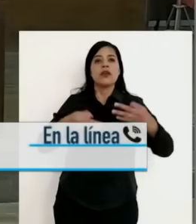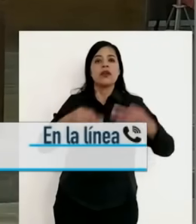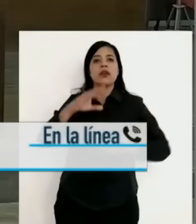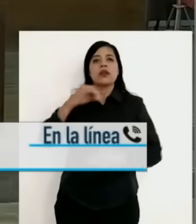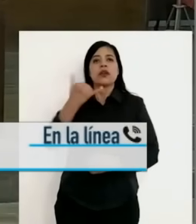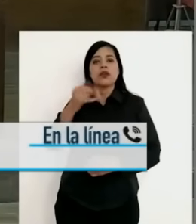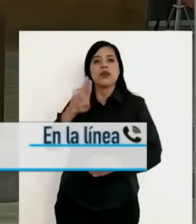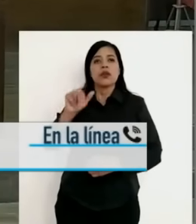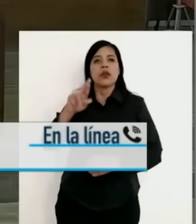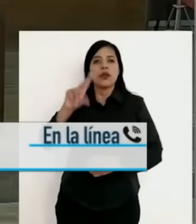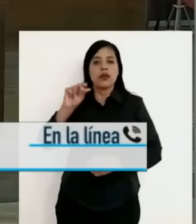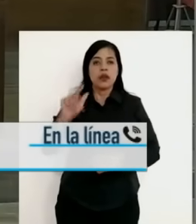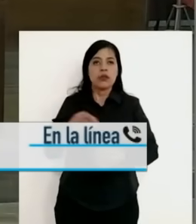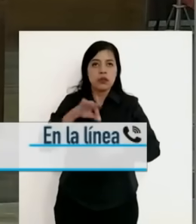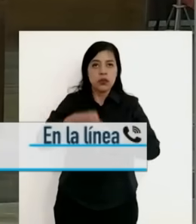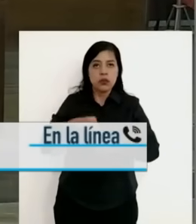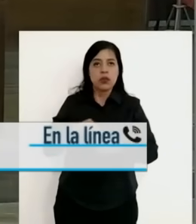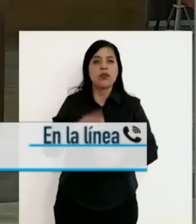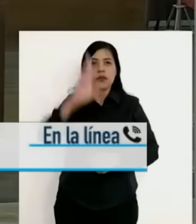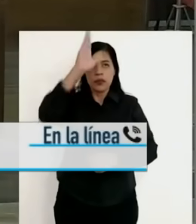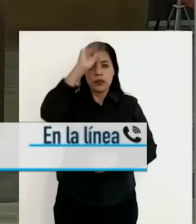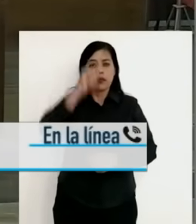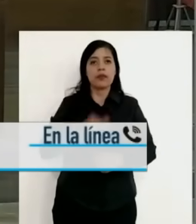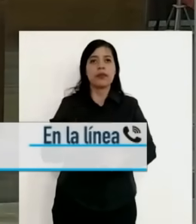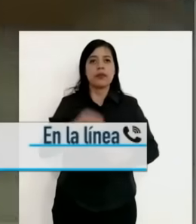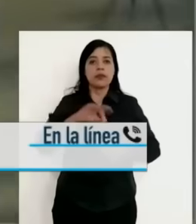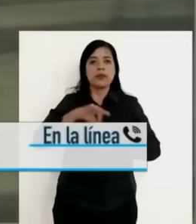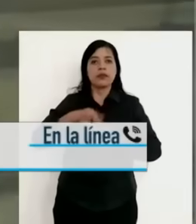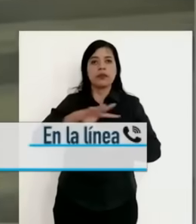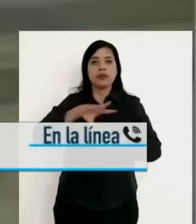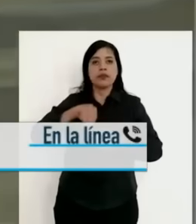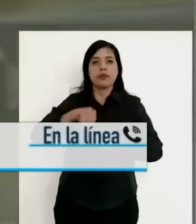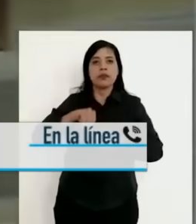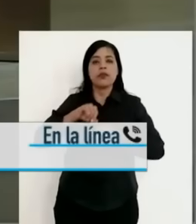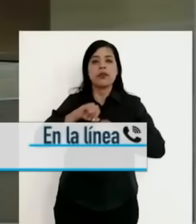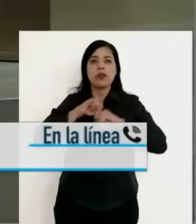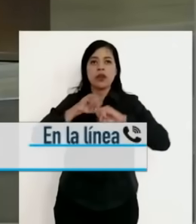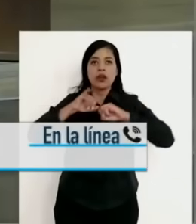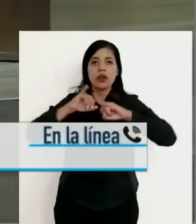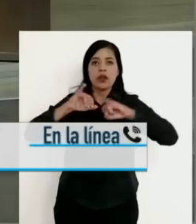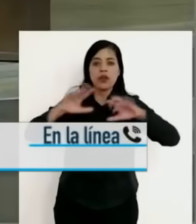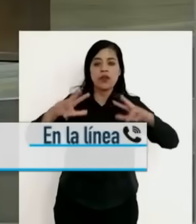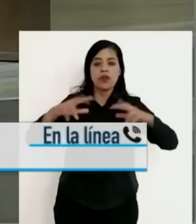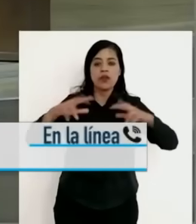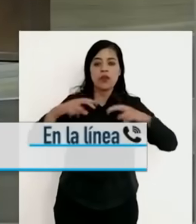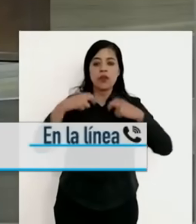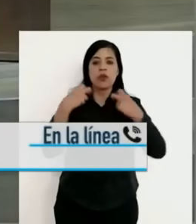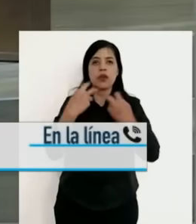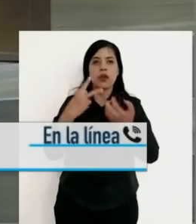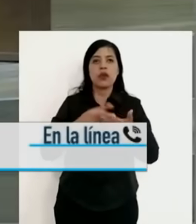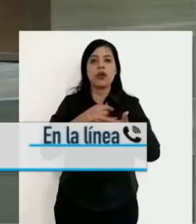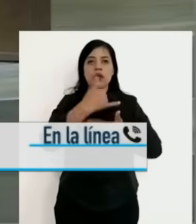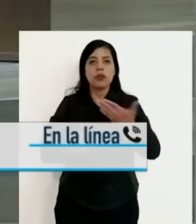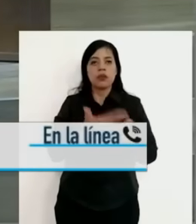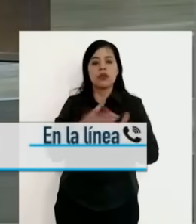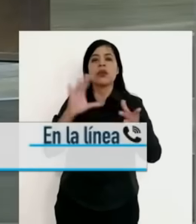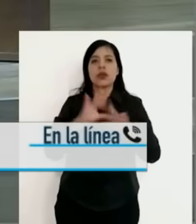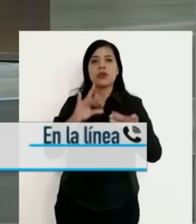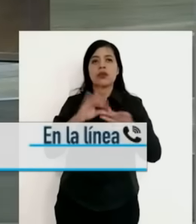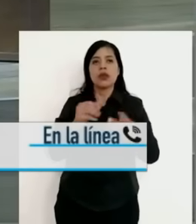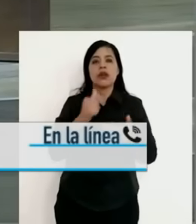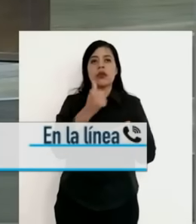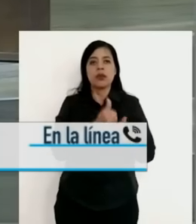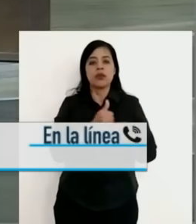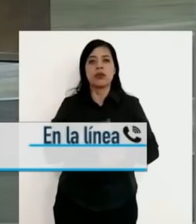y puntual de lo que vimos aquí con esta resolución del Tribunal Estatal Electoral. Ajá. Insisto, como lo dije antes del